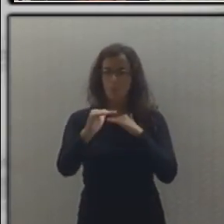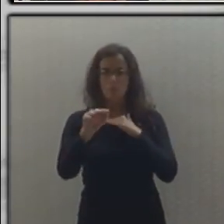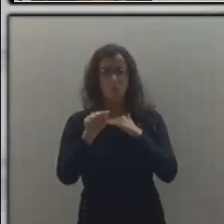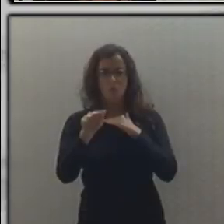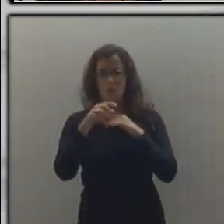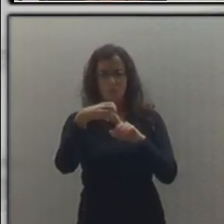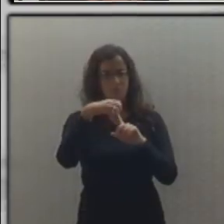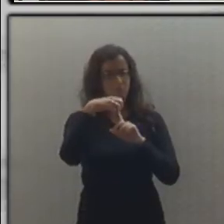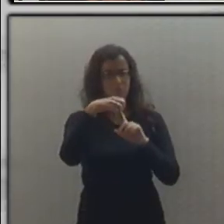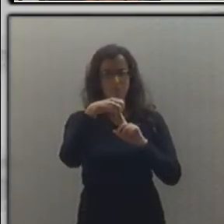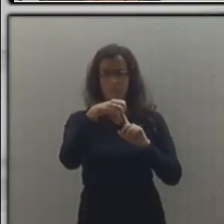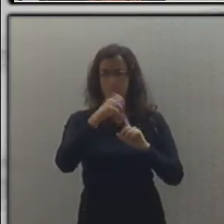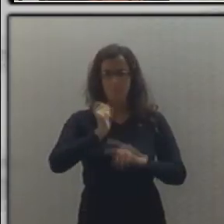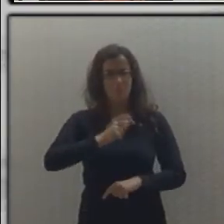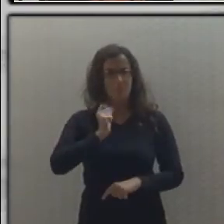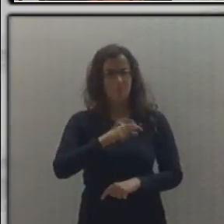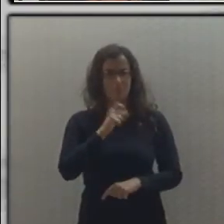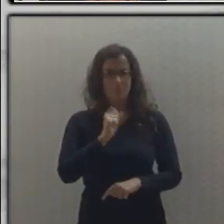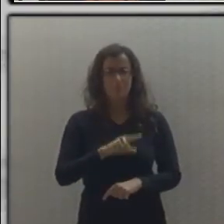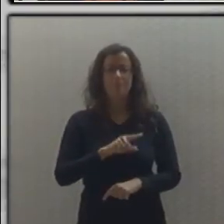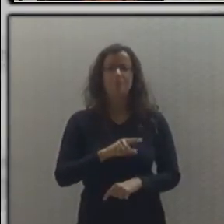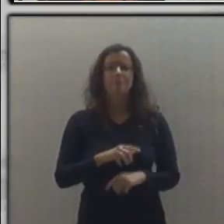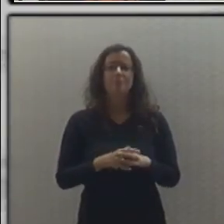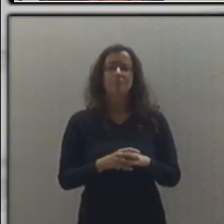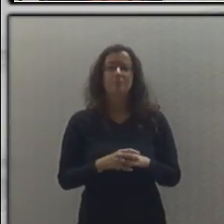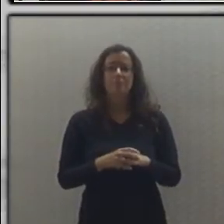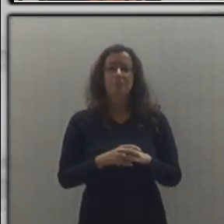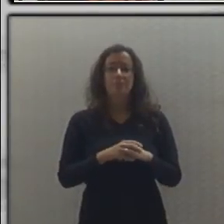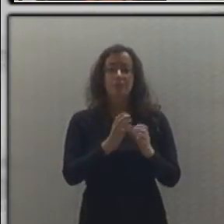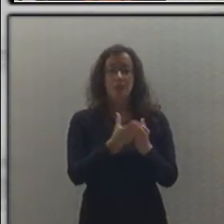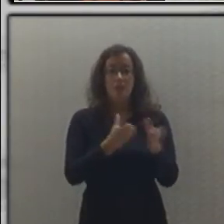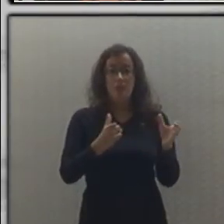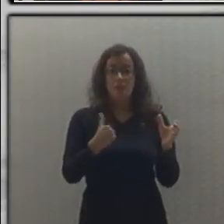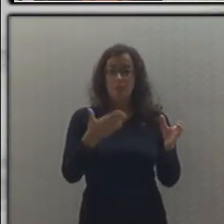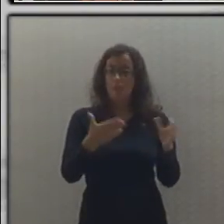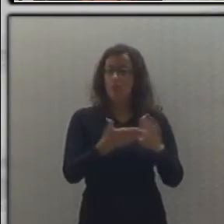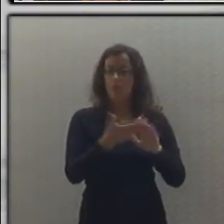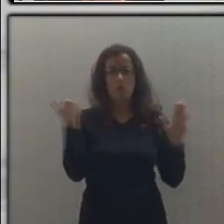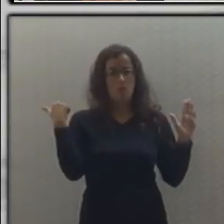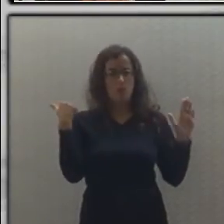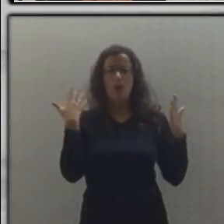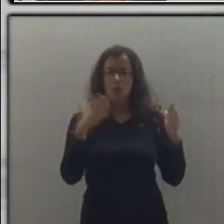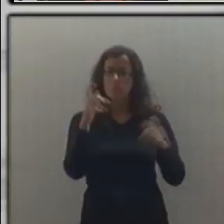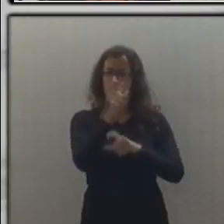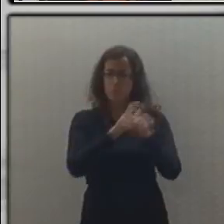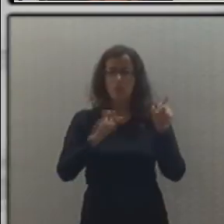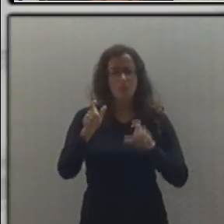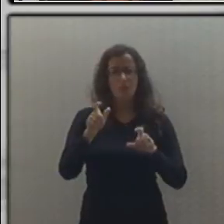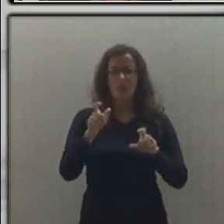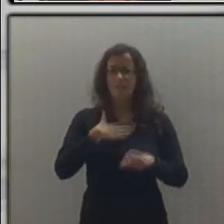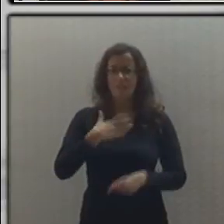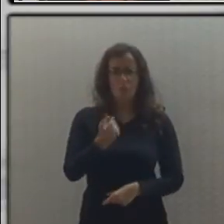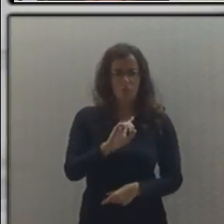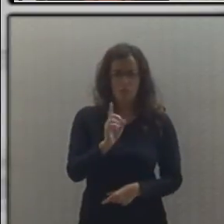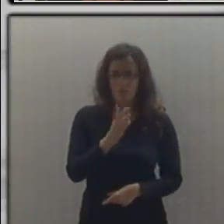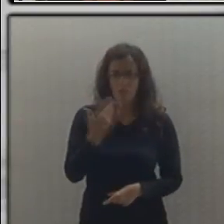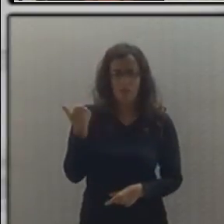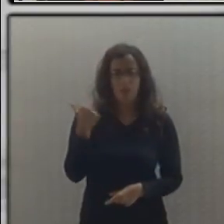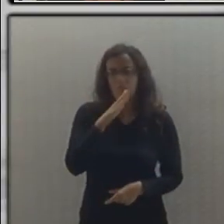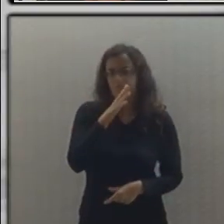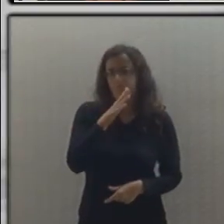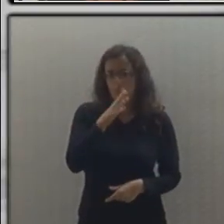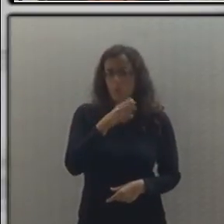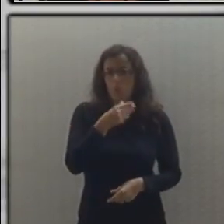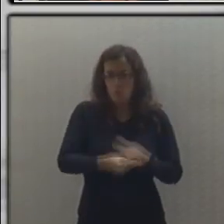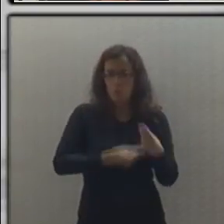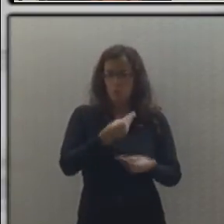estrella, la eliminación del bidet, aunque hay muchas personas reacias a quitarlo porque